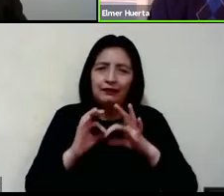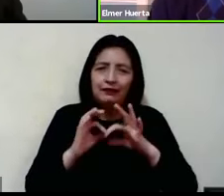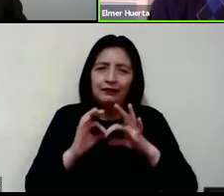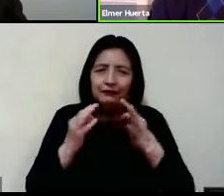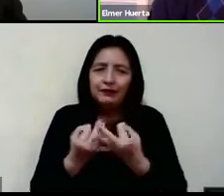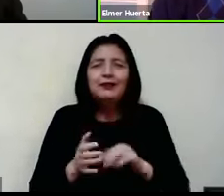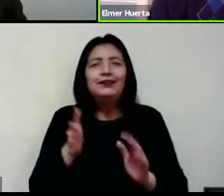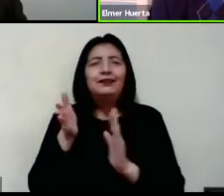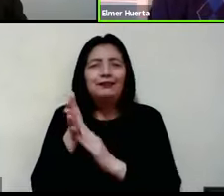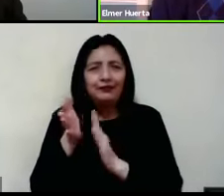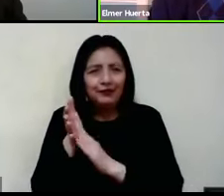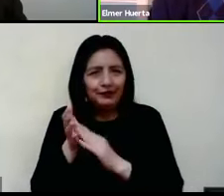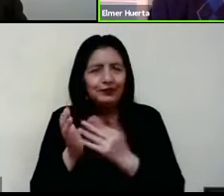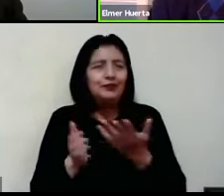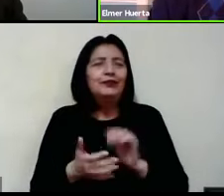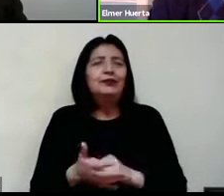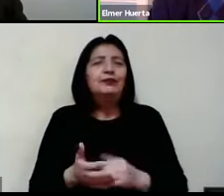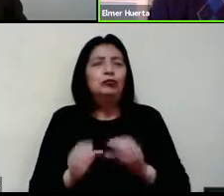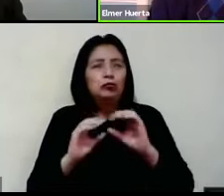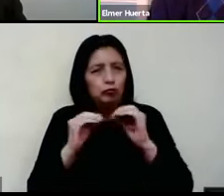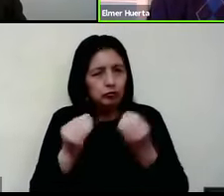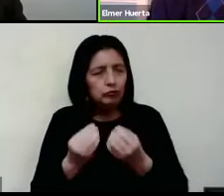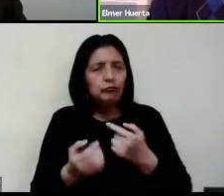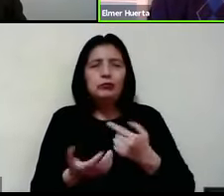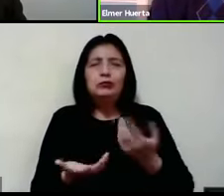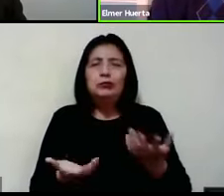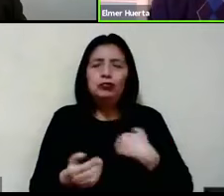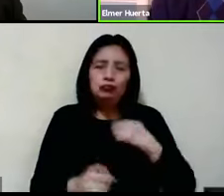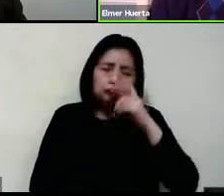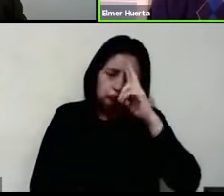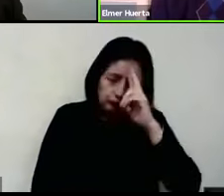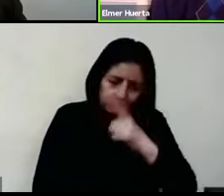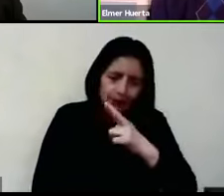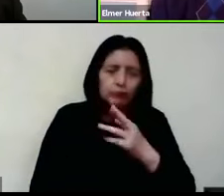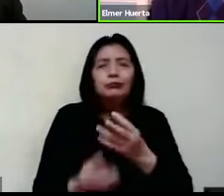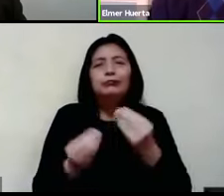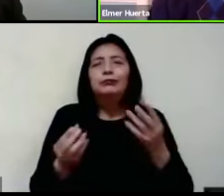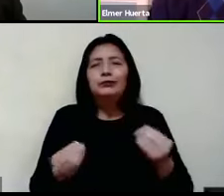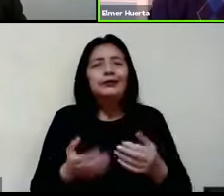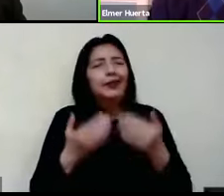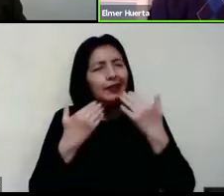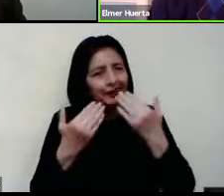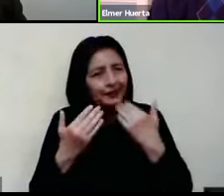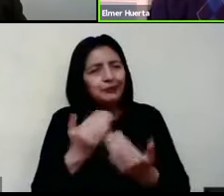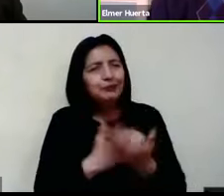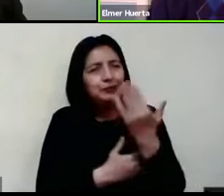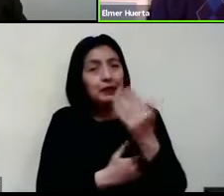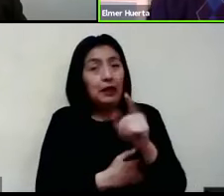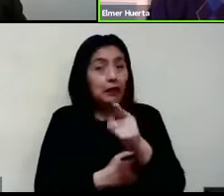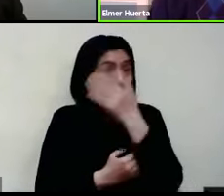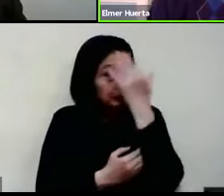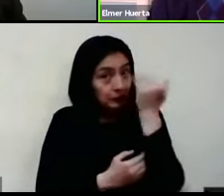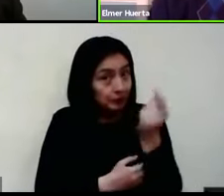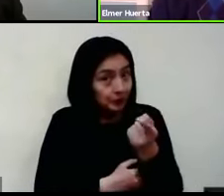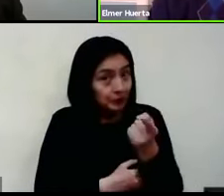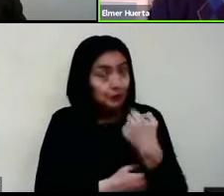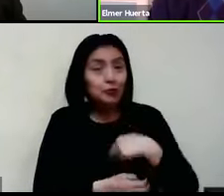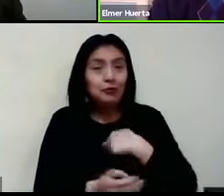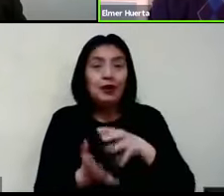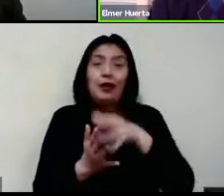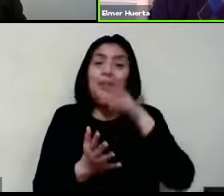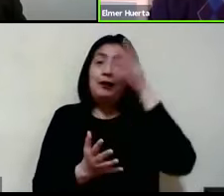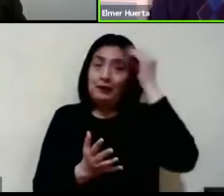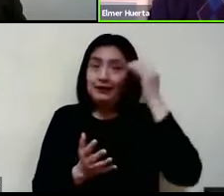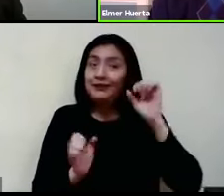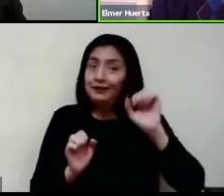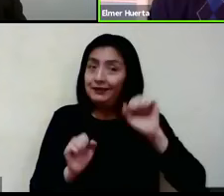la Defensoría del Pueblo, una organización a la cual respeto muchísimo. Gracias, buenos días, y no se olviden, tenemos que aprender a convivir con